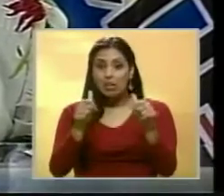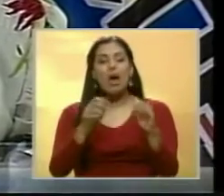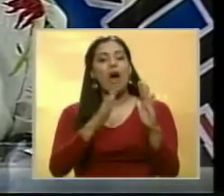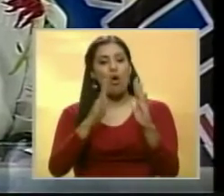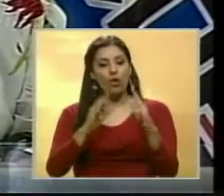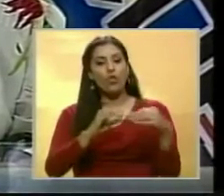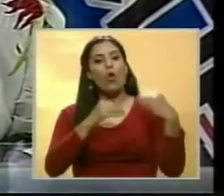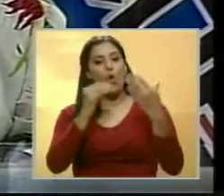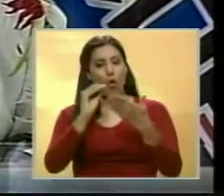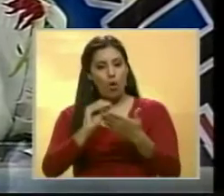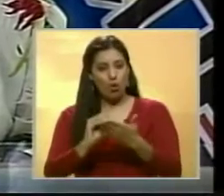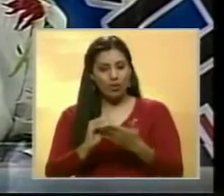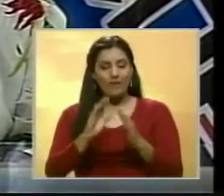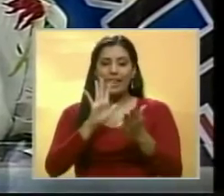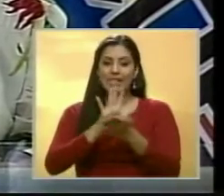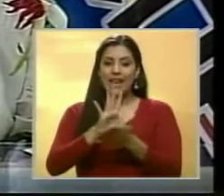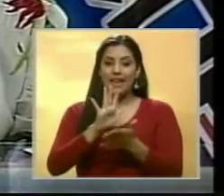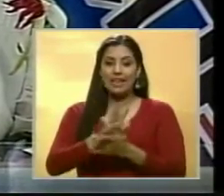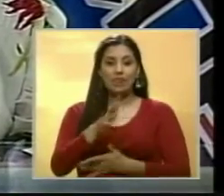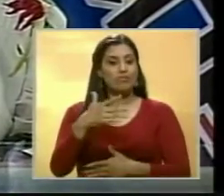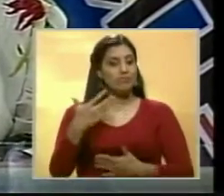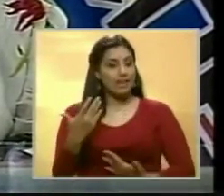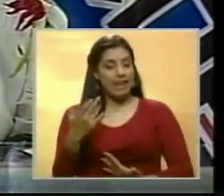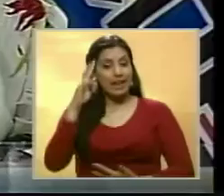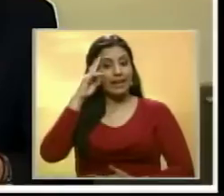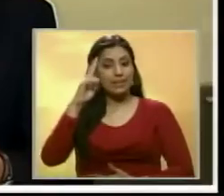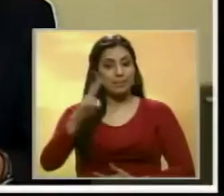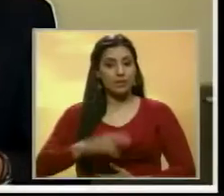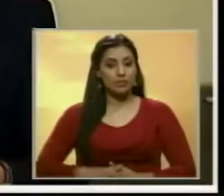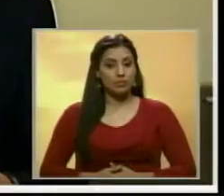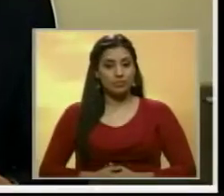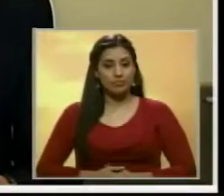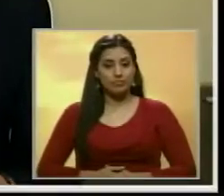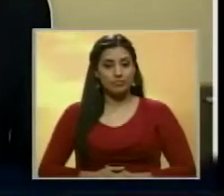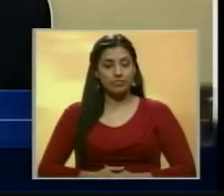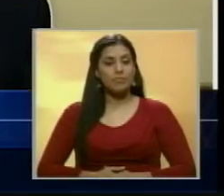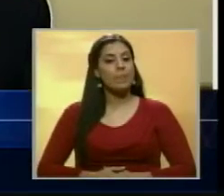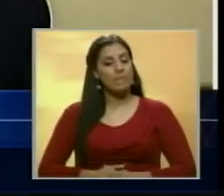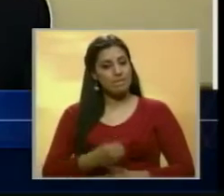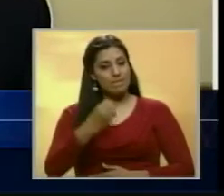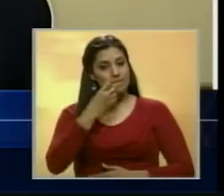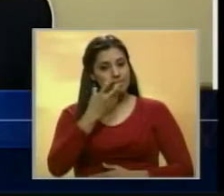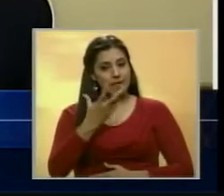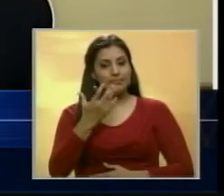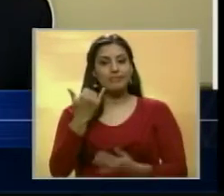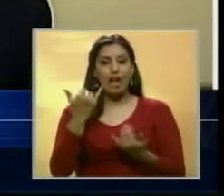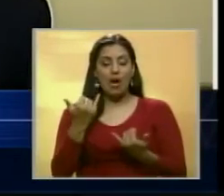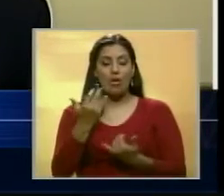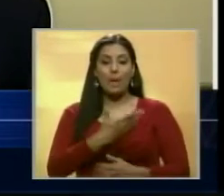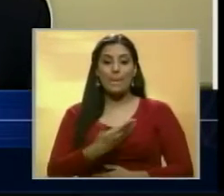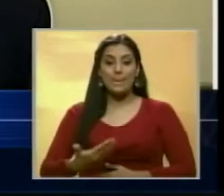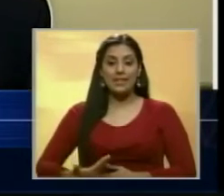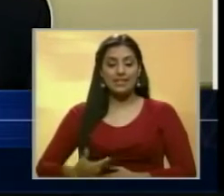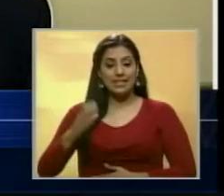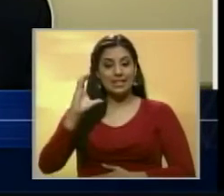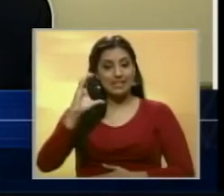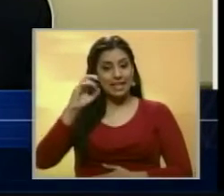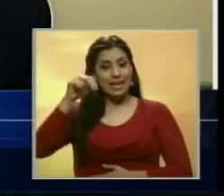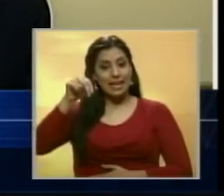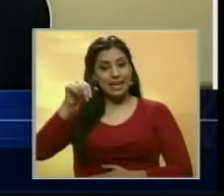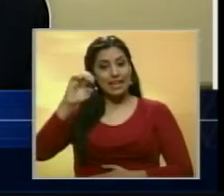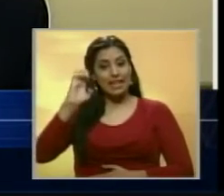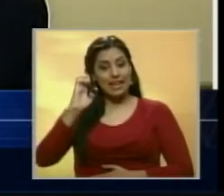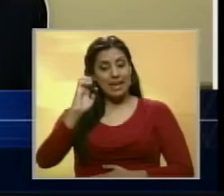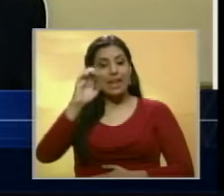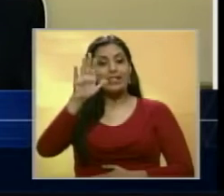el orden, la tranquilidad y el respeto. Bien, la presidenta del CNE también anunció